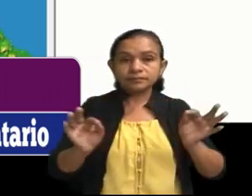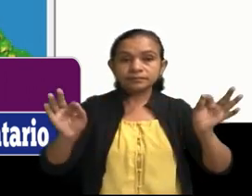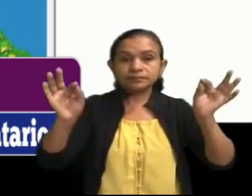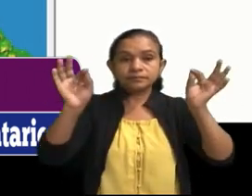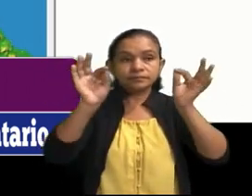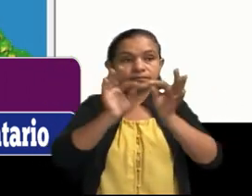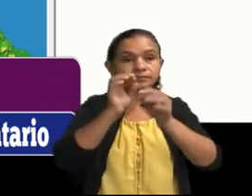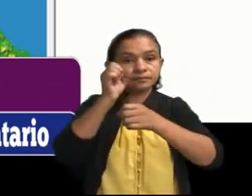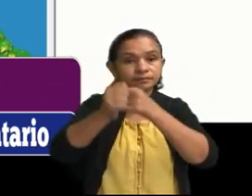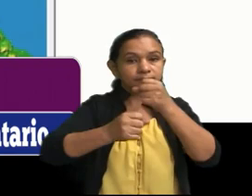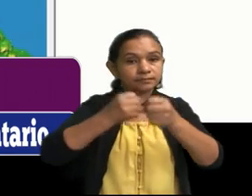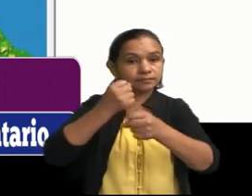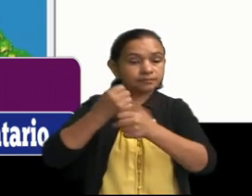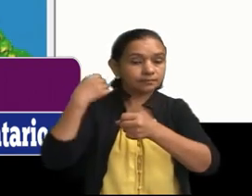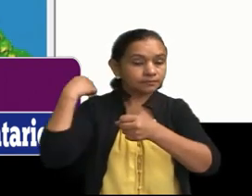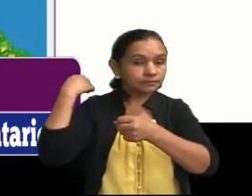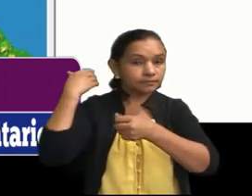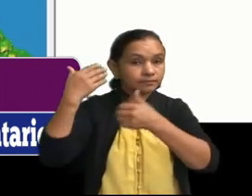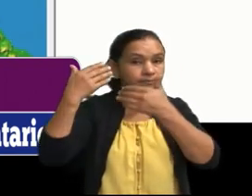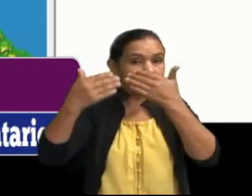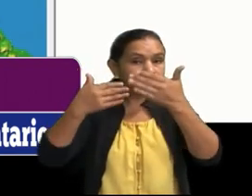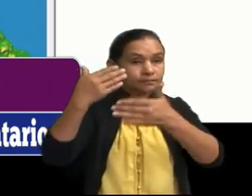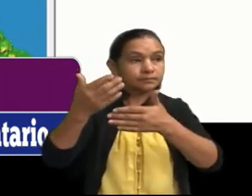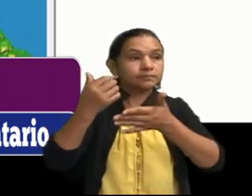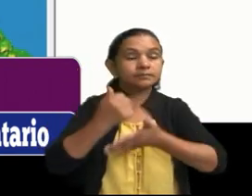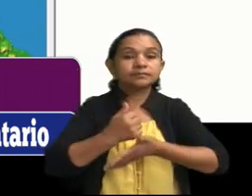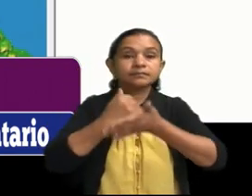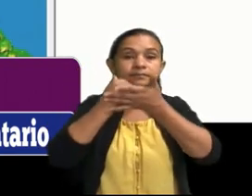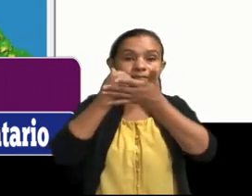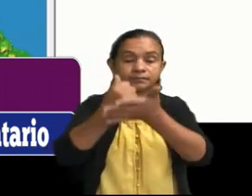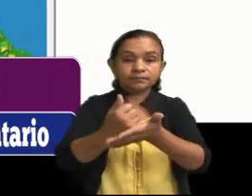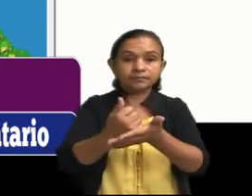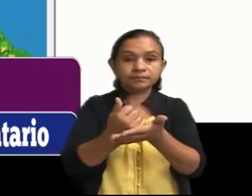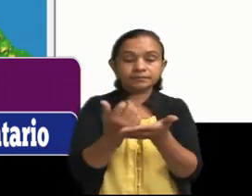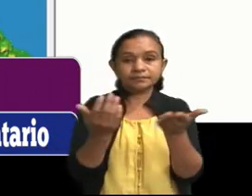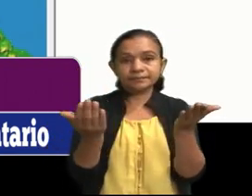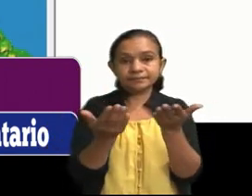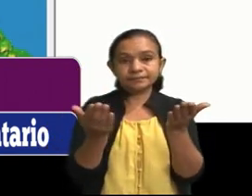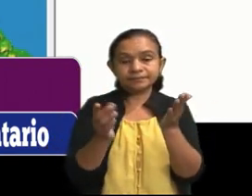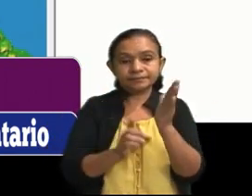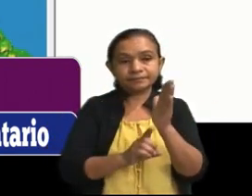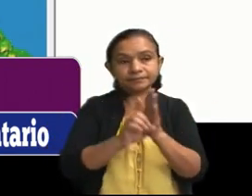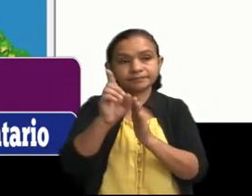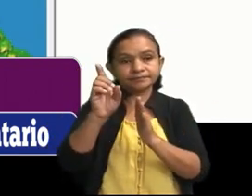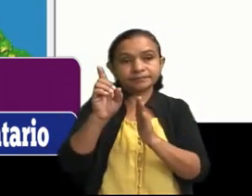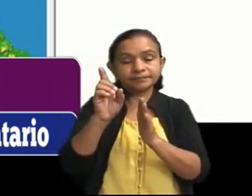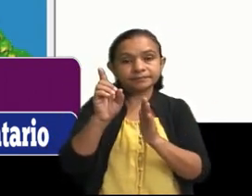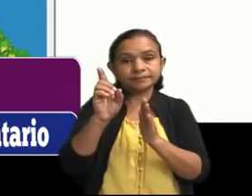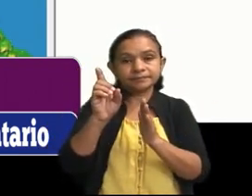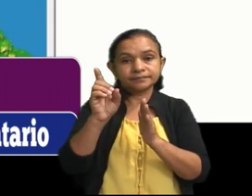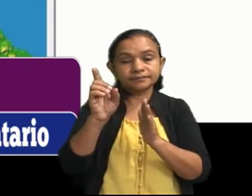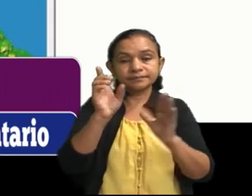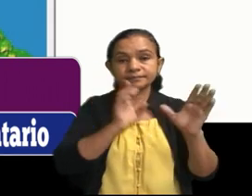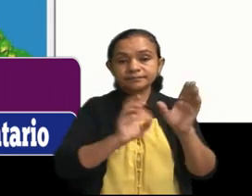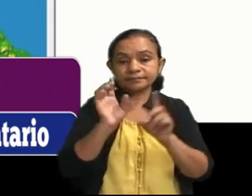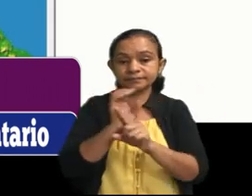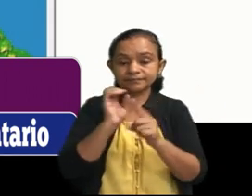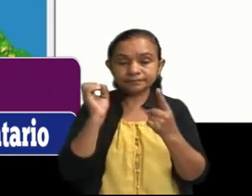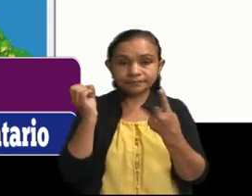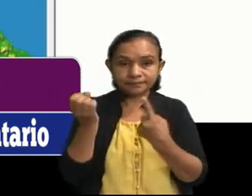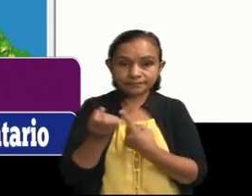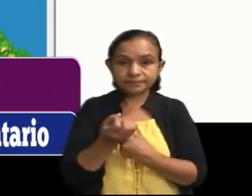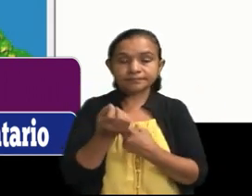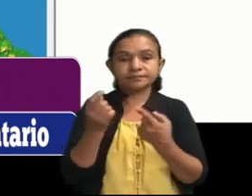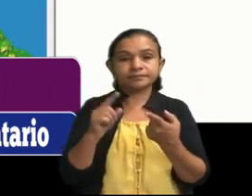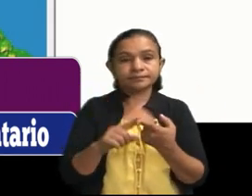en los últimos años, y que permite no solamente un desarrollo científico, sino también organizativo,